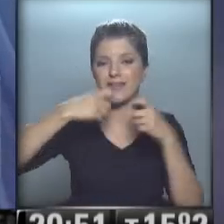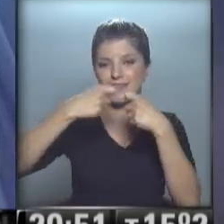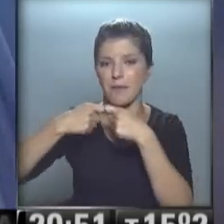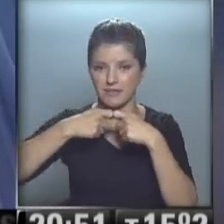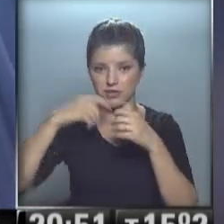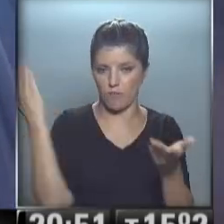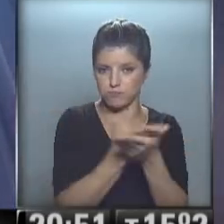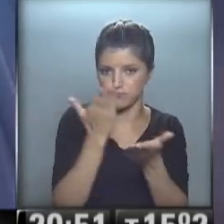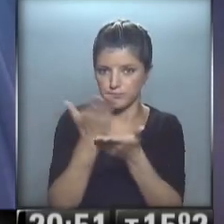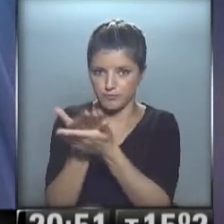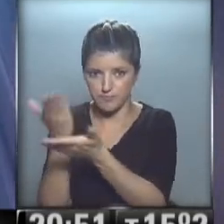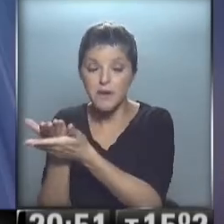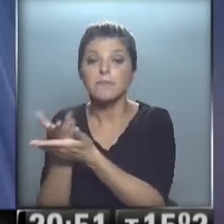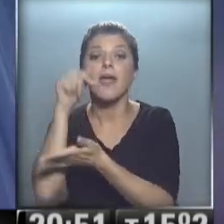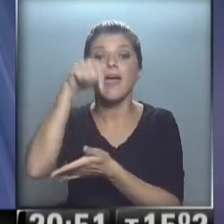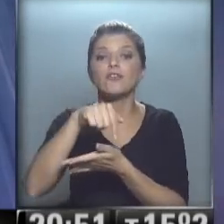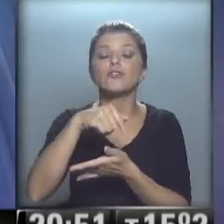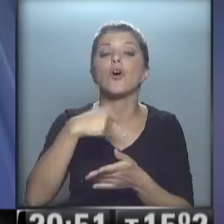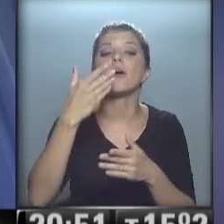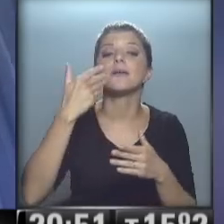calzados, negocios que superan los